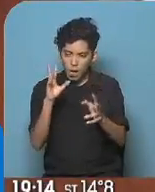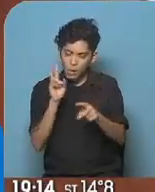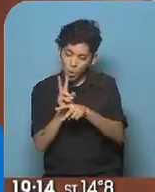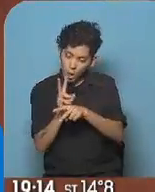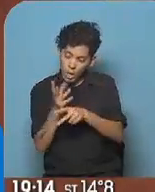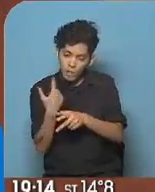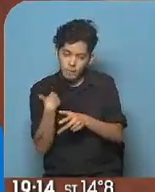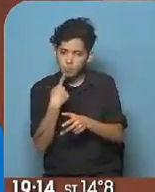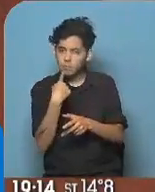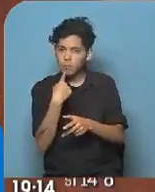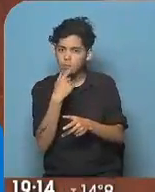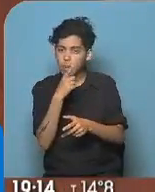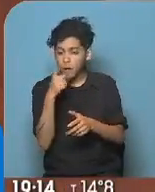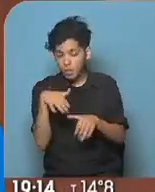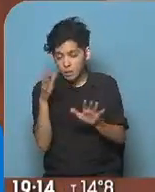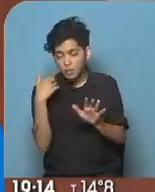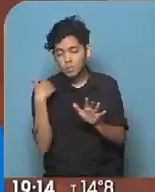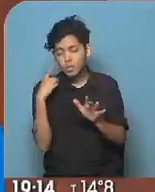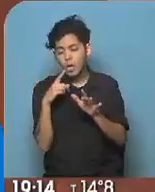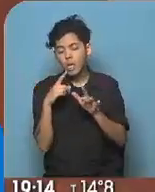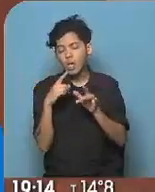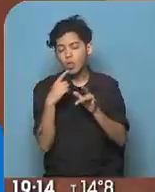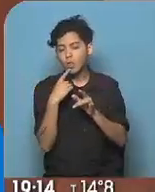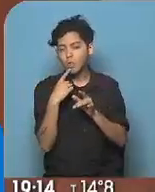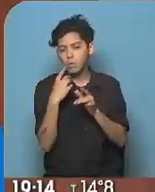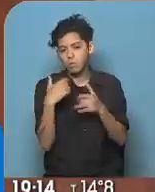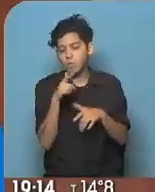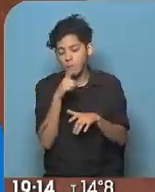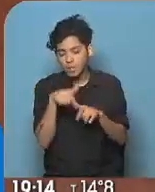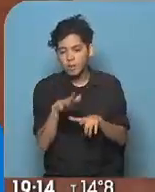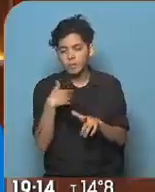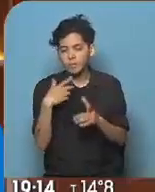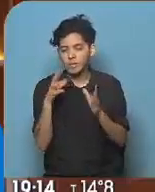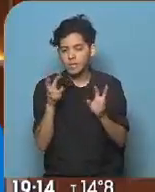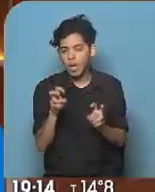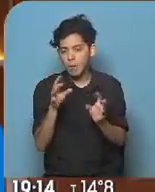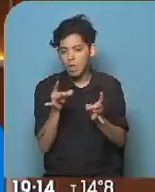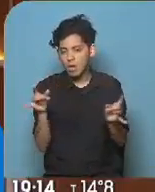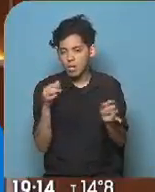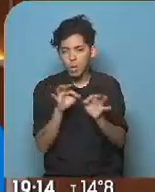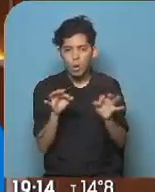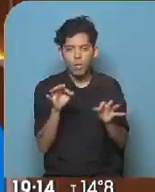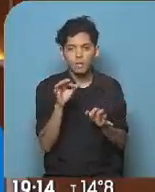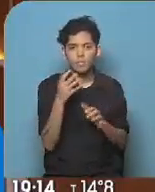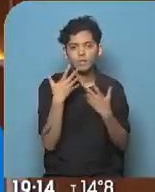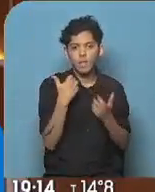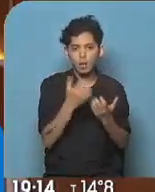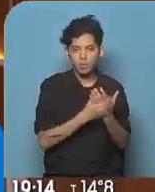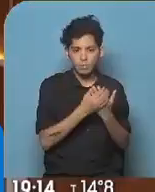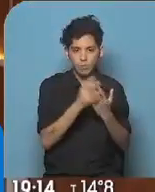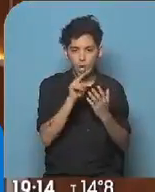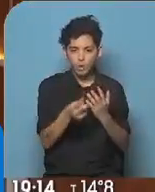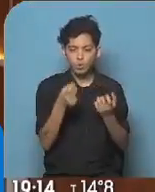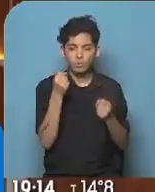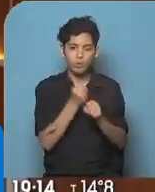temas delicados lo mismo acontece con el ministerio de desarrollo de salud no digamos está la subsunción que